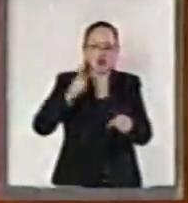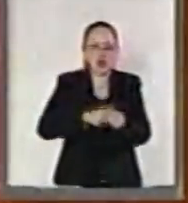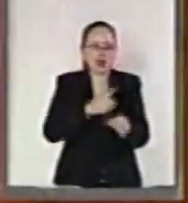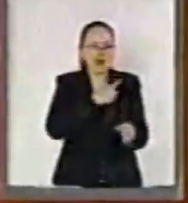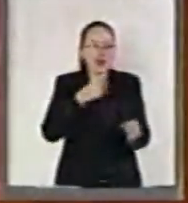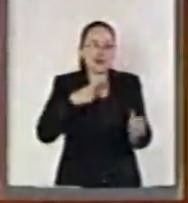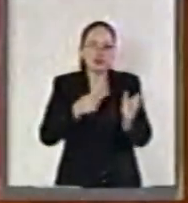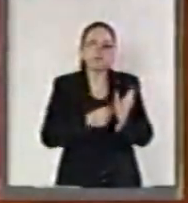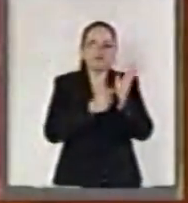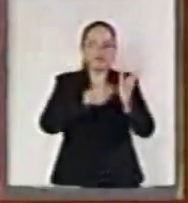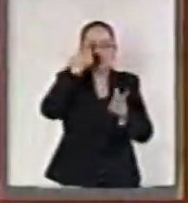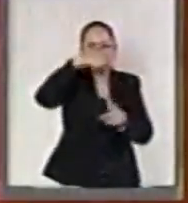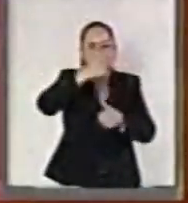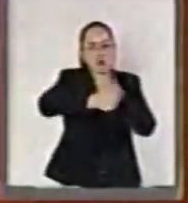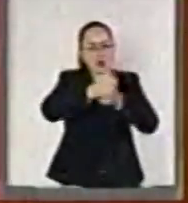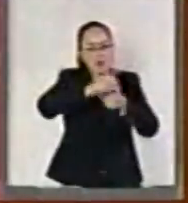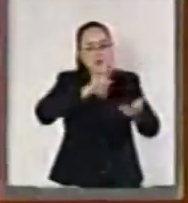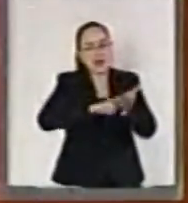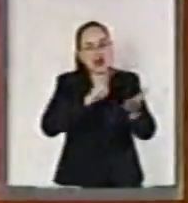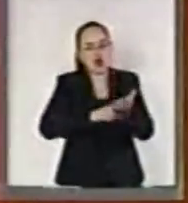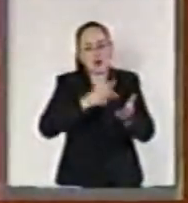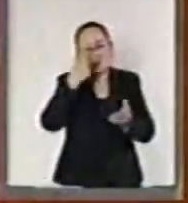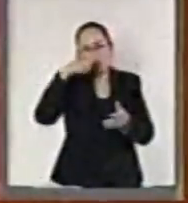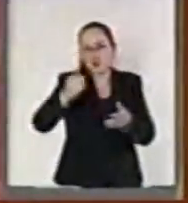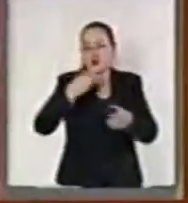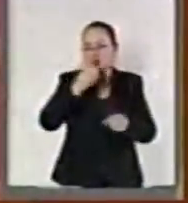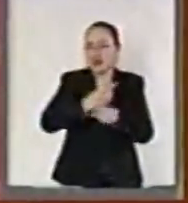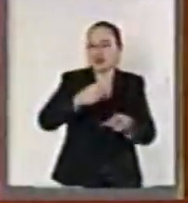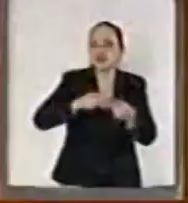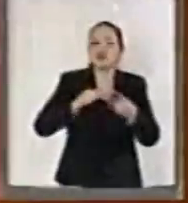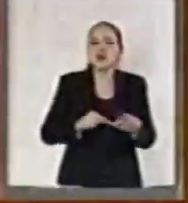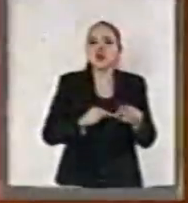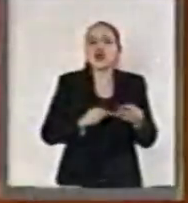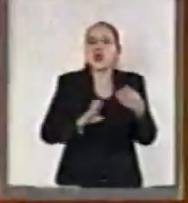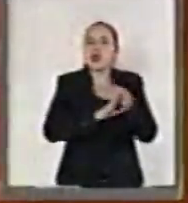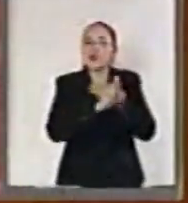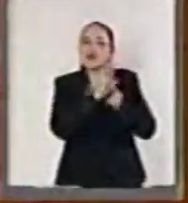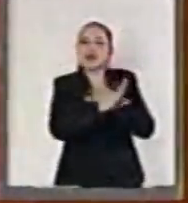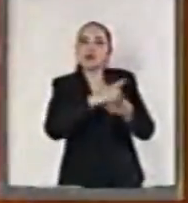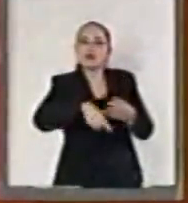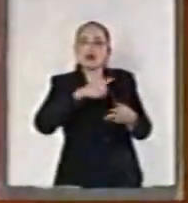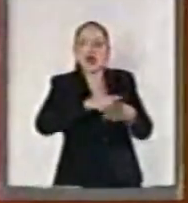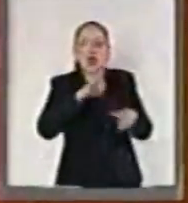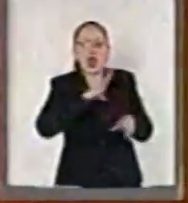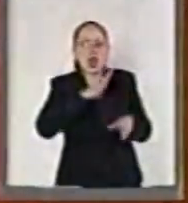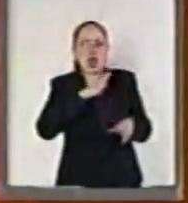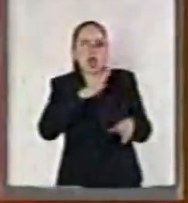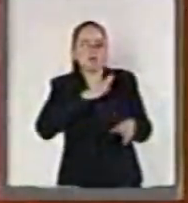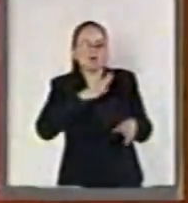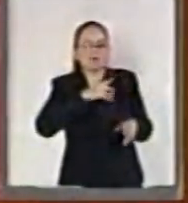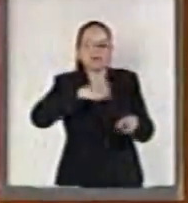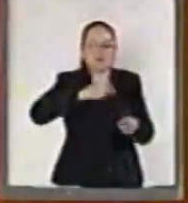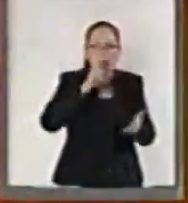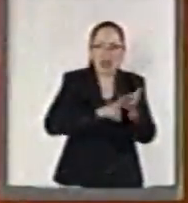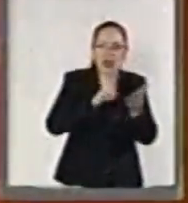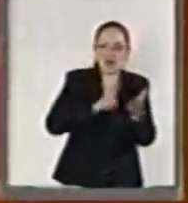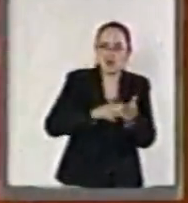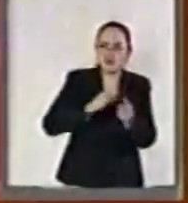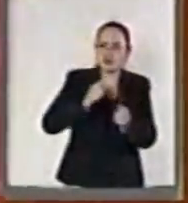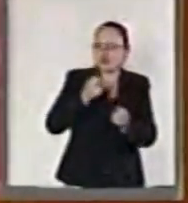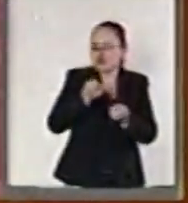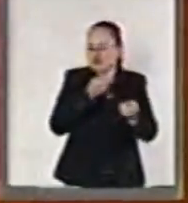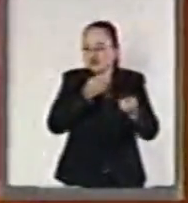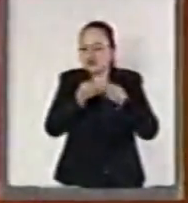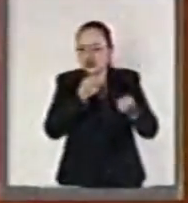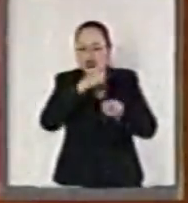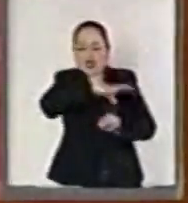del mercado competitivo y el costo de oportunidad, evitar que exista el arbitraje de precios entre las